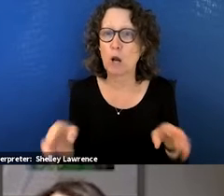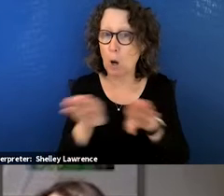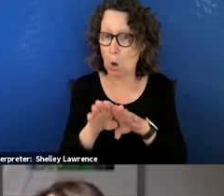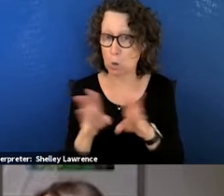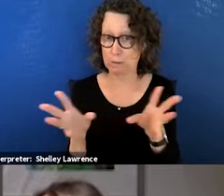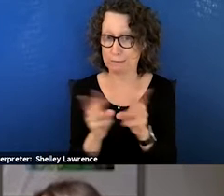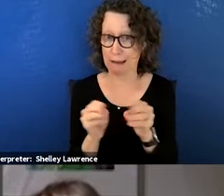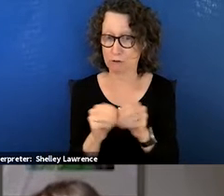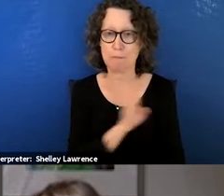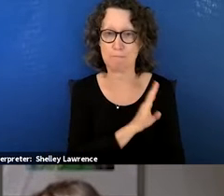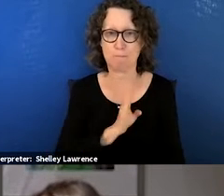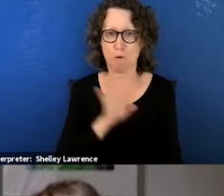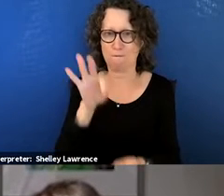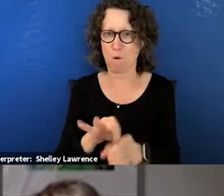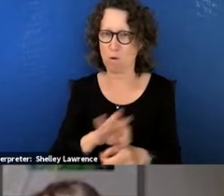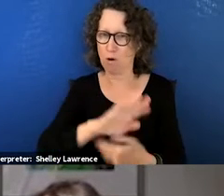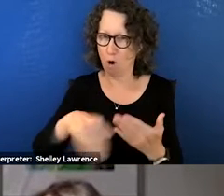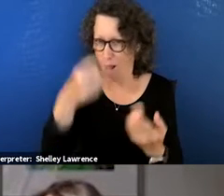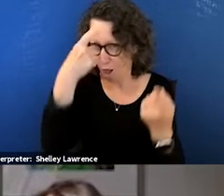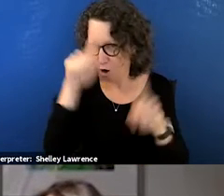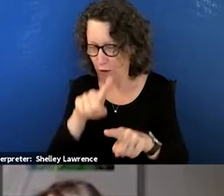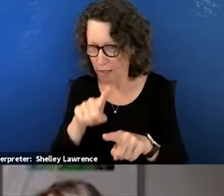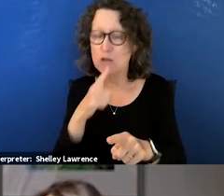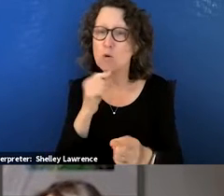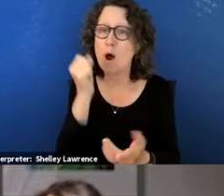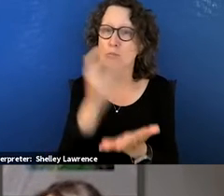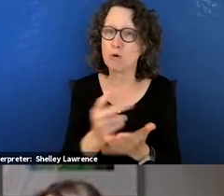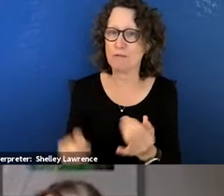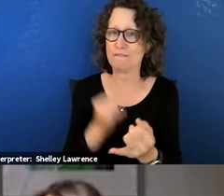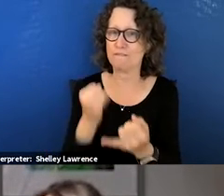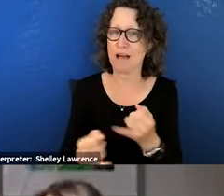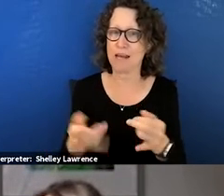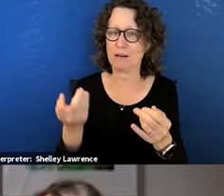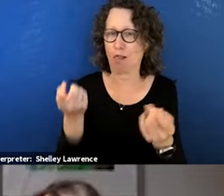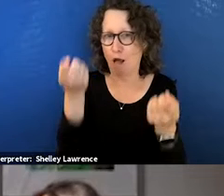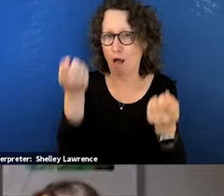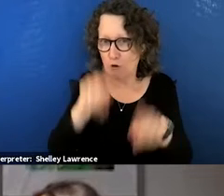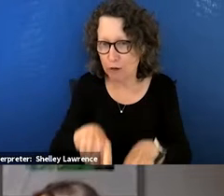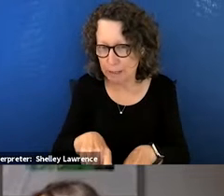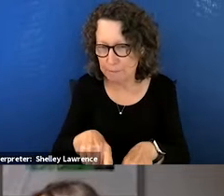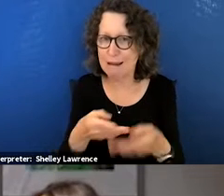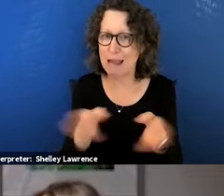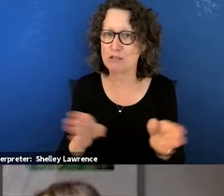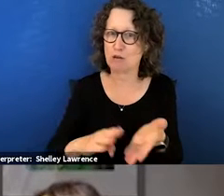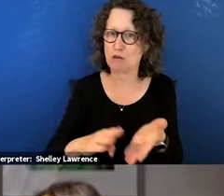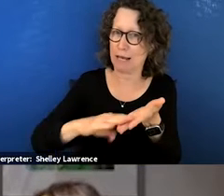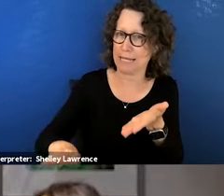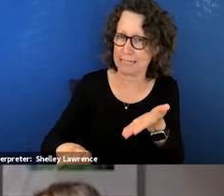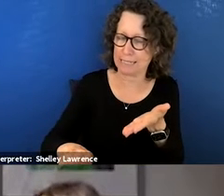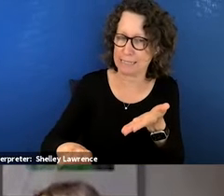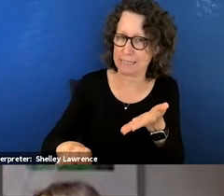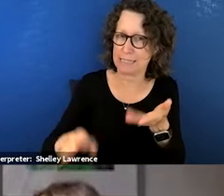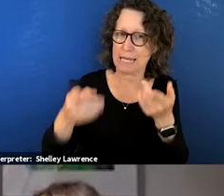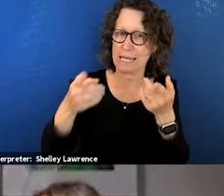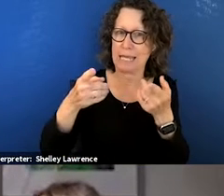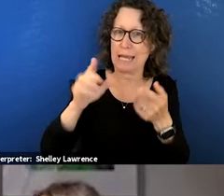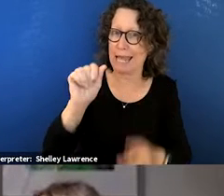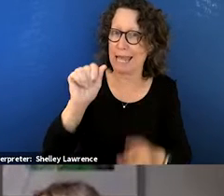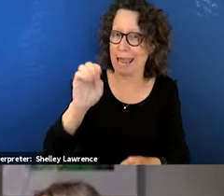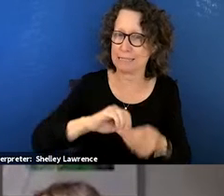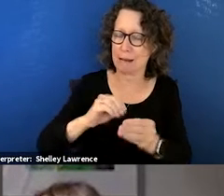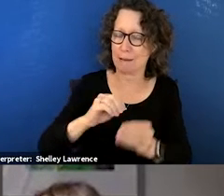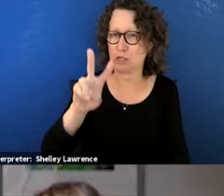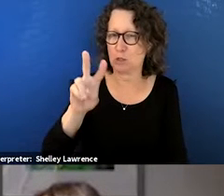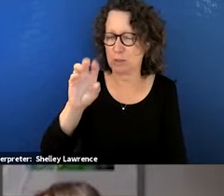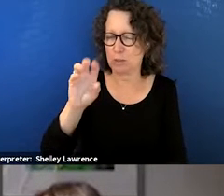Durante la sesión cerrada, el Consejo votó en forma unánime para aprobar el acuerdo conciliatorio y de liberación de responsabilidad en el